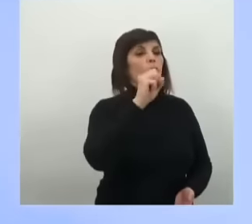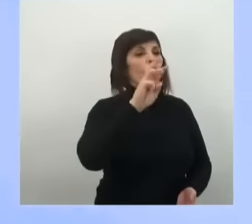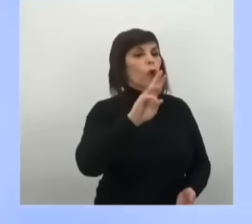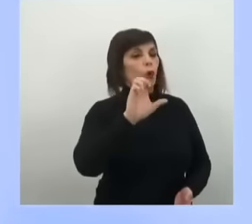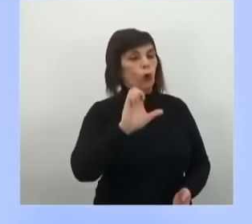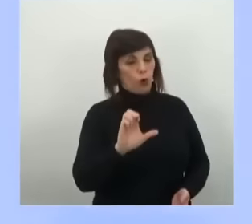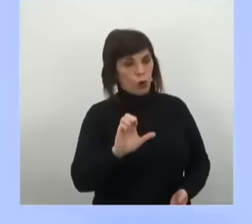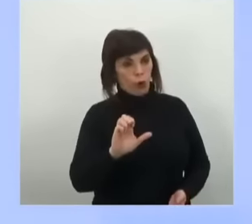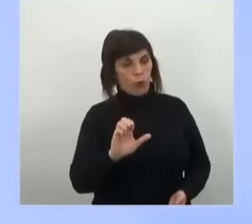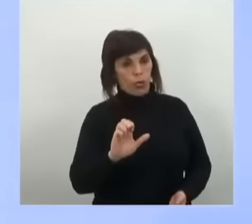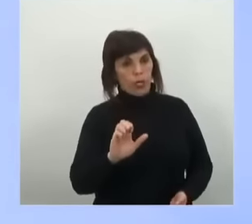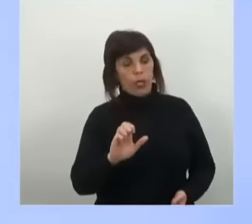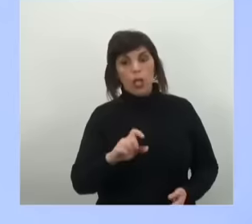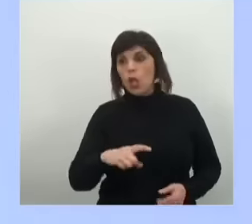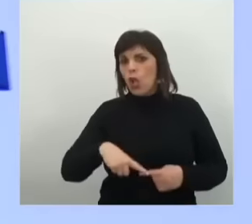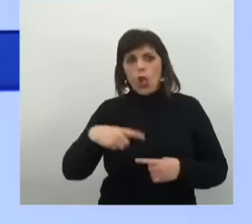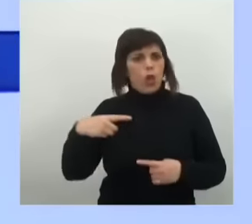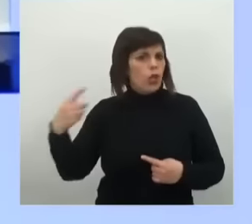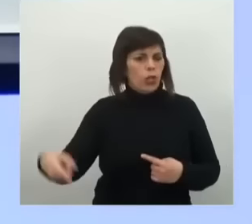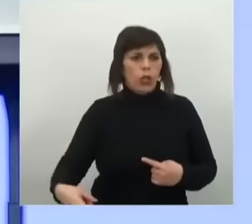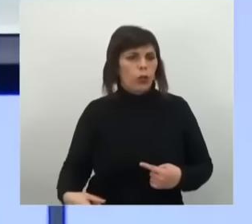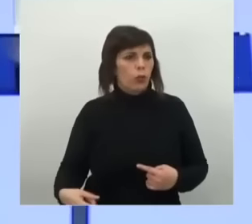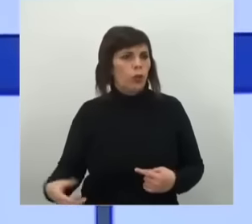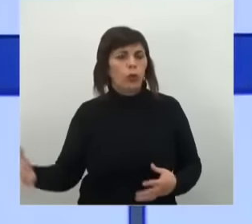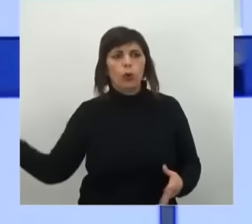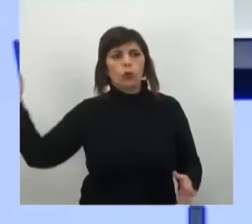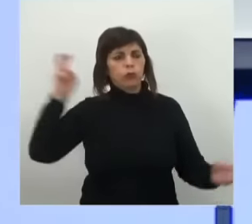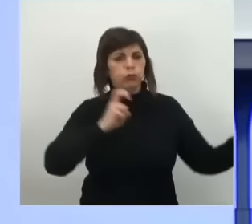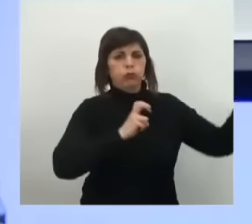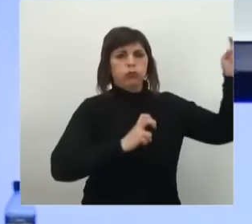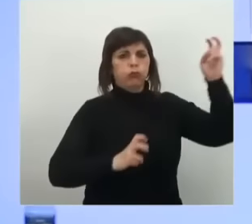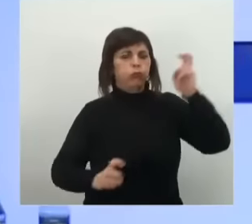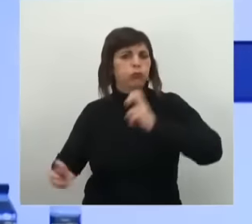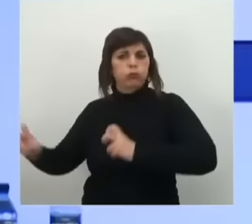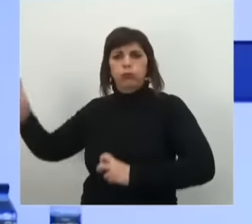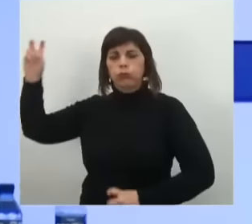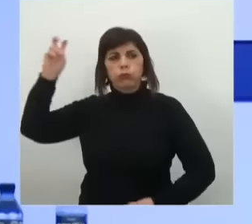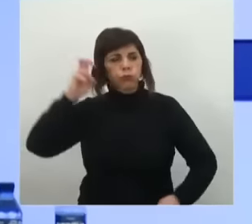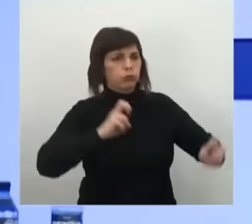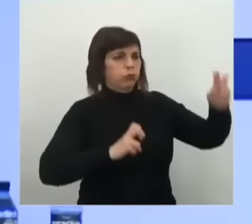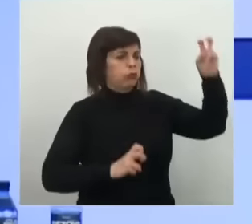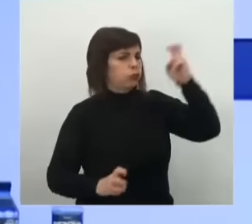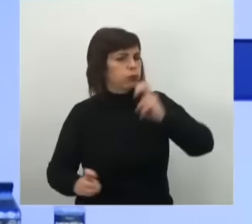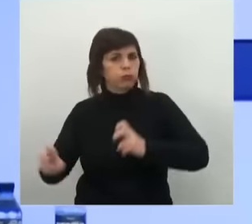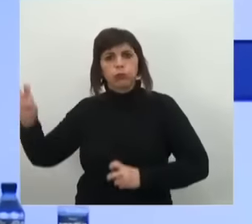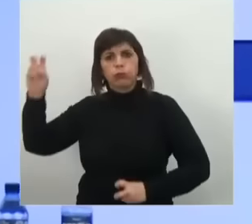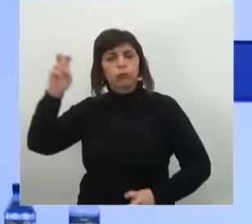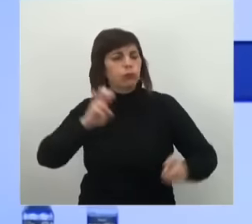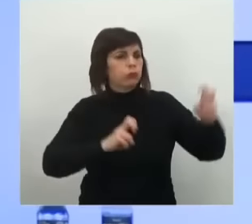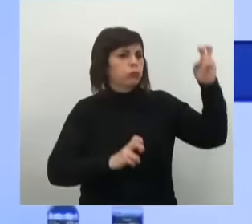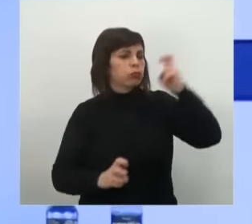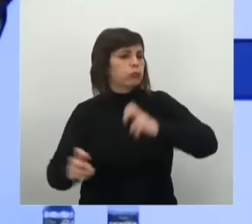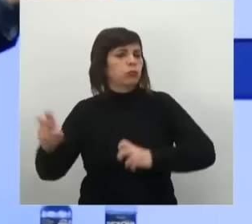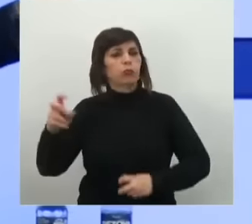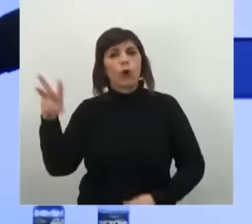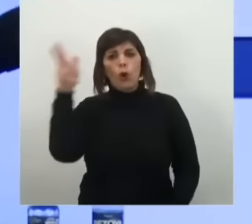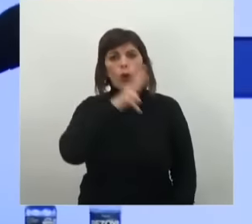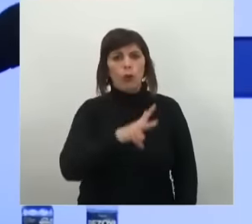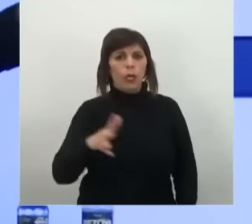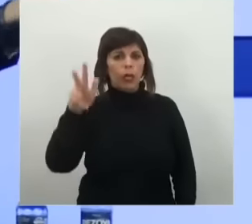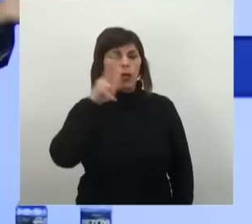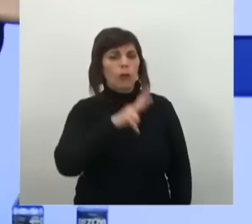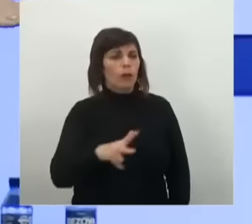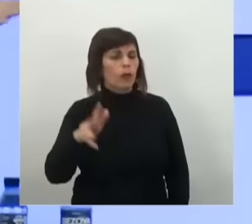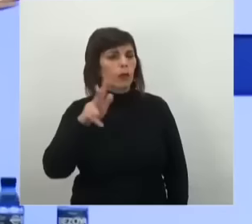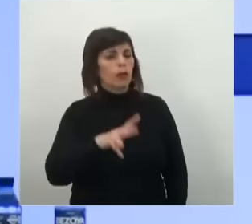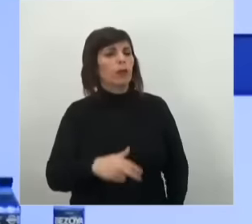cantidad de visibles visualizaciones después del canal de YouTube es nos felicitó la verdad que nosotros no fue algo que no ni lo buscamos